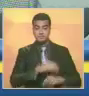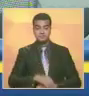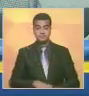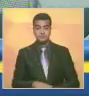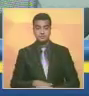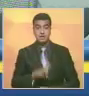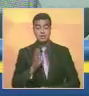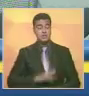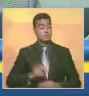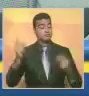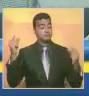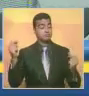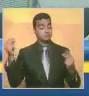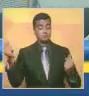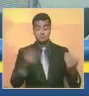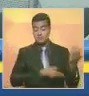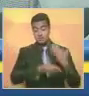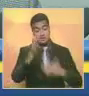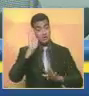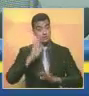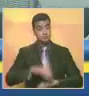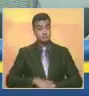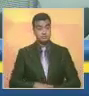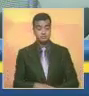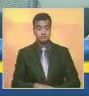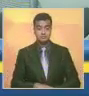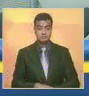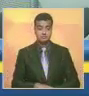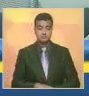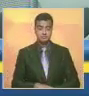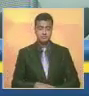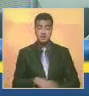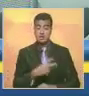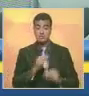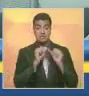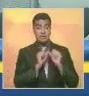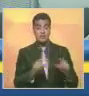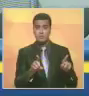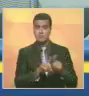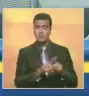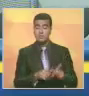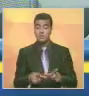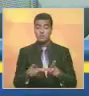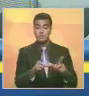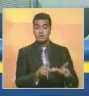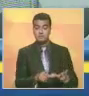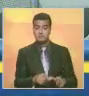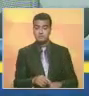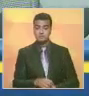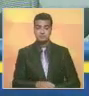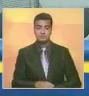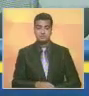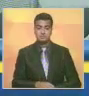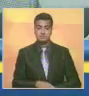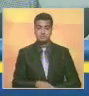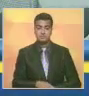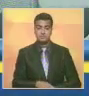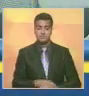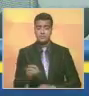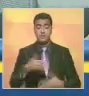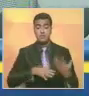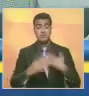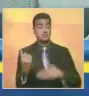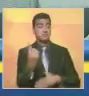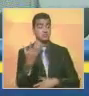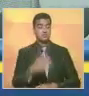fuga. Ellos andaban en fuga y no se quedaban en un mismo sitio. Y entonces andaban como nómadas,